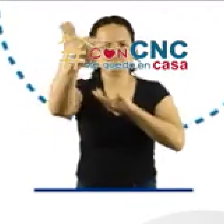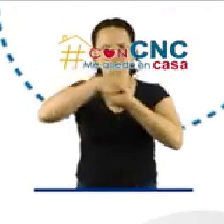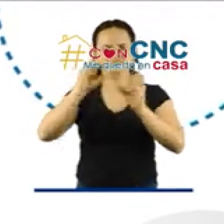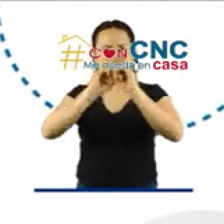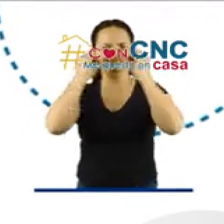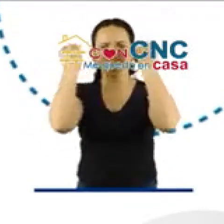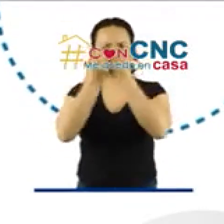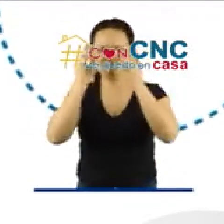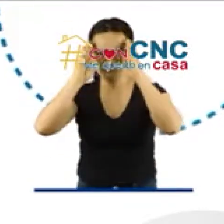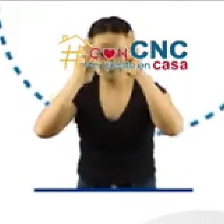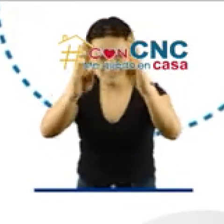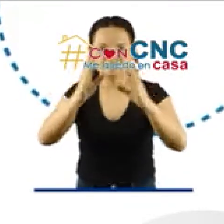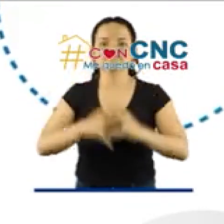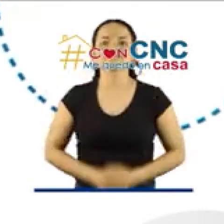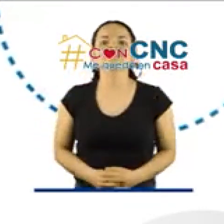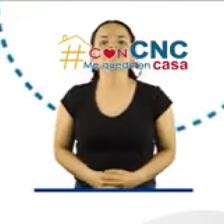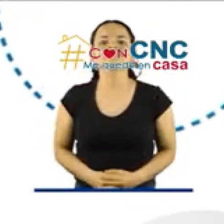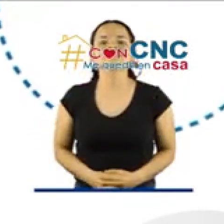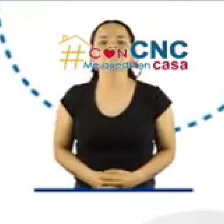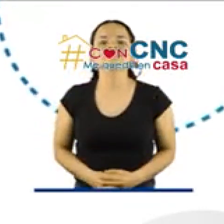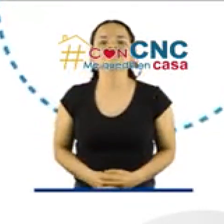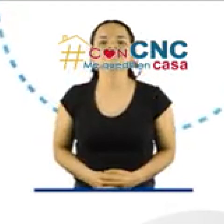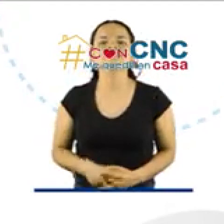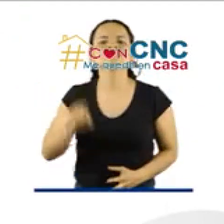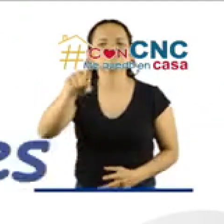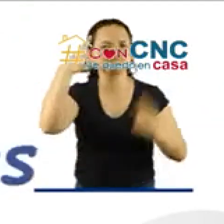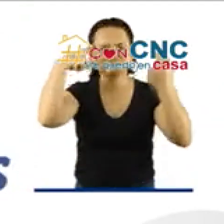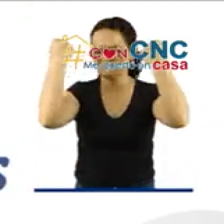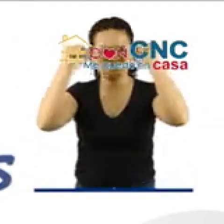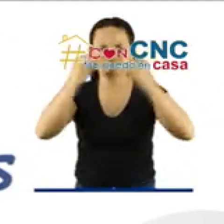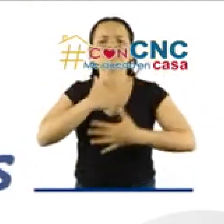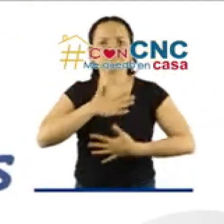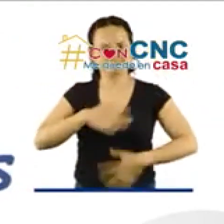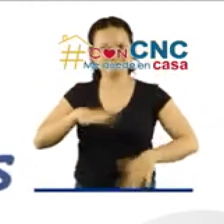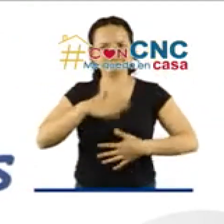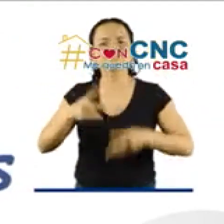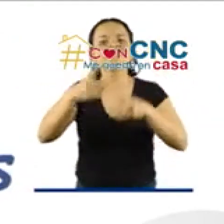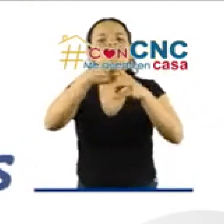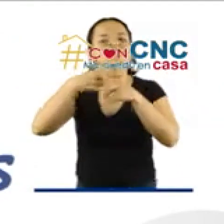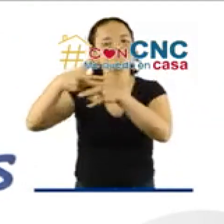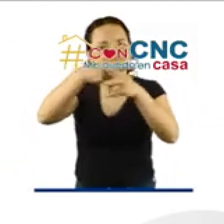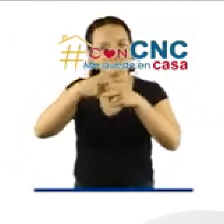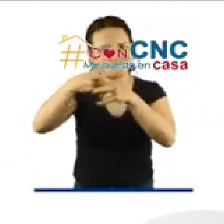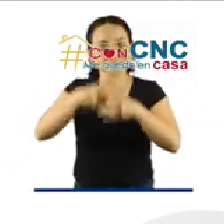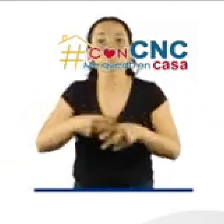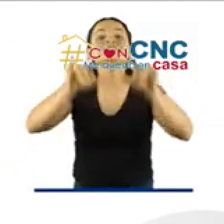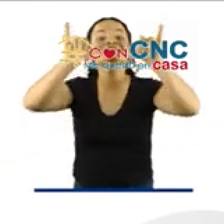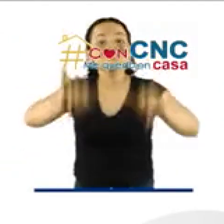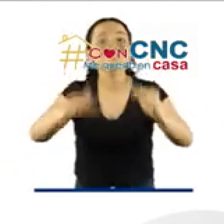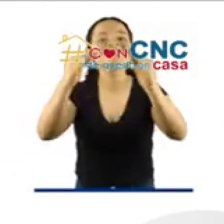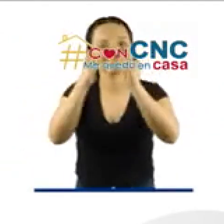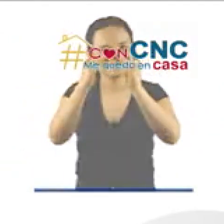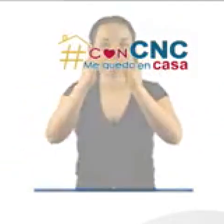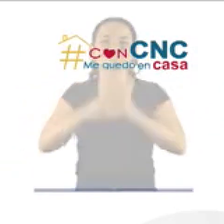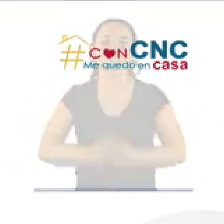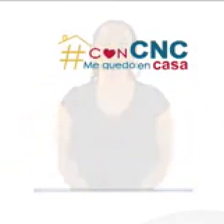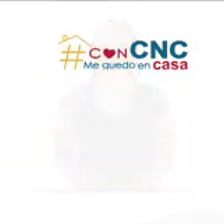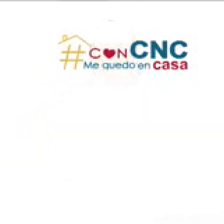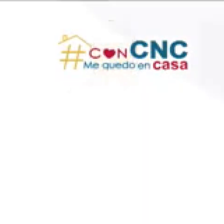de que acudas a las salas de atención al usuario. No te alarmes. Mejor cuídate y quédate en casa.